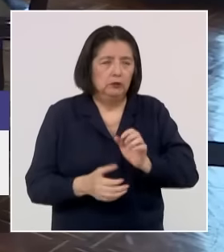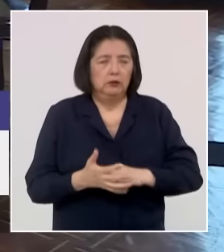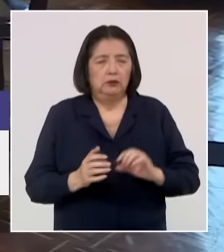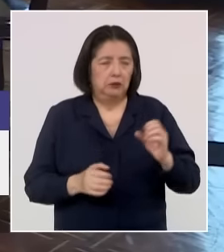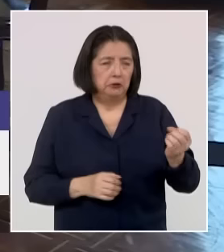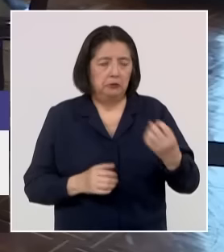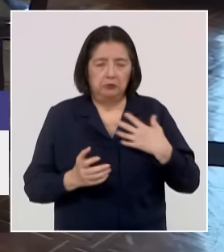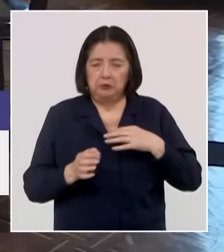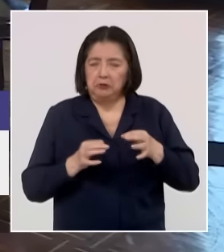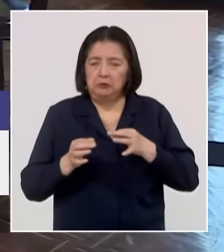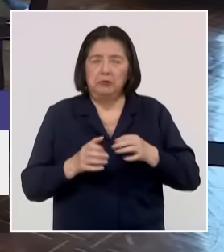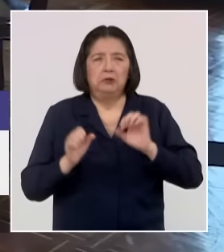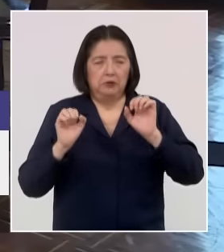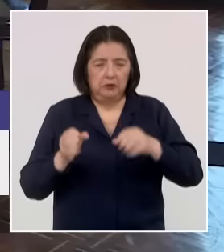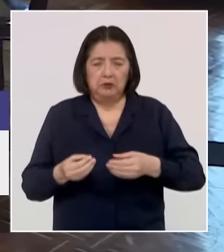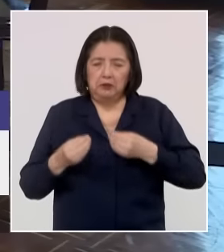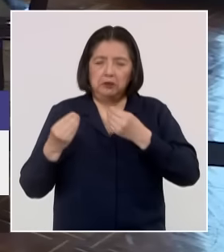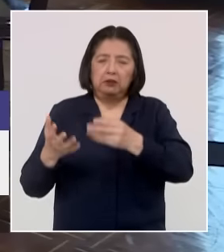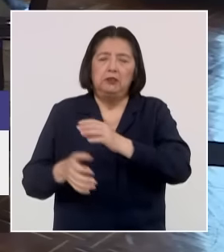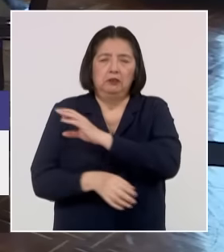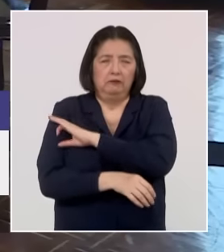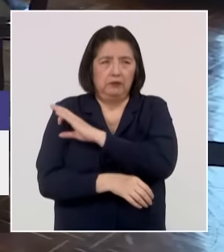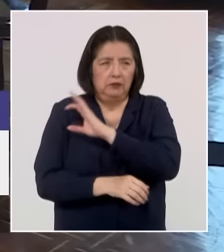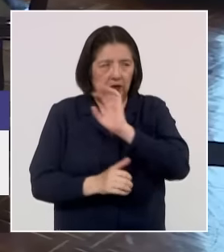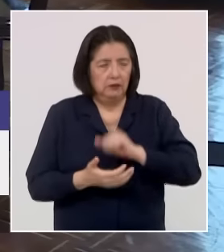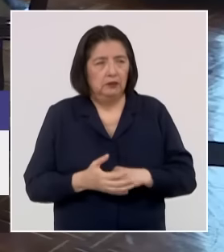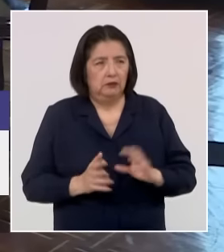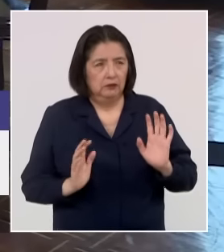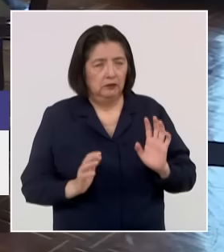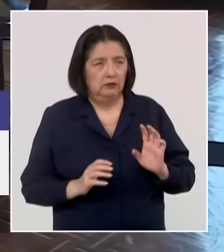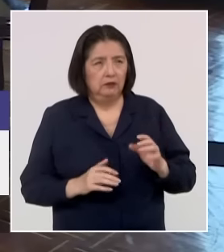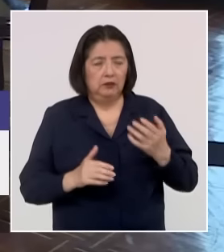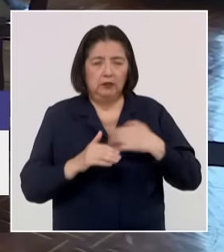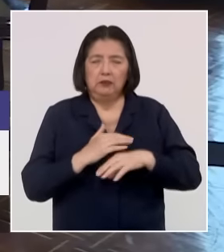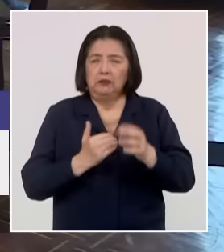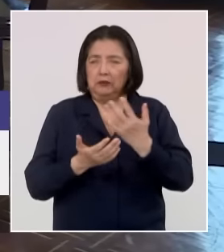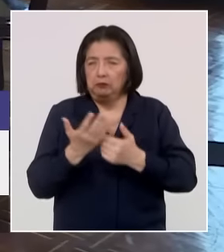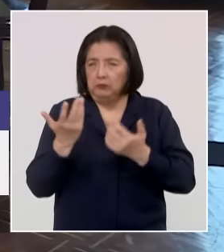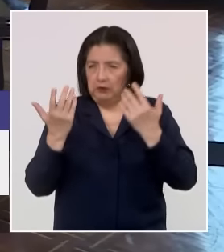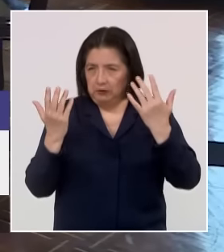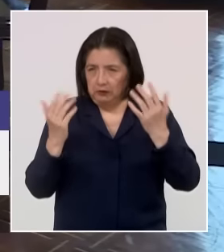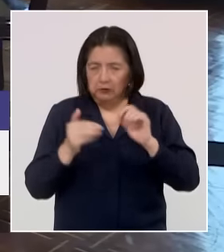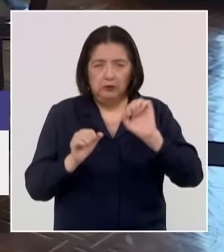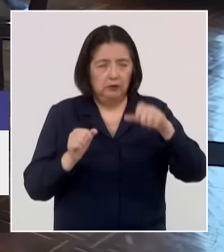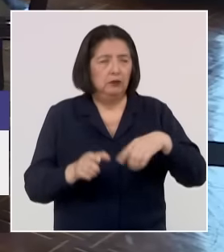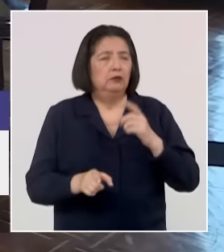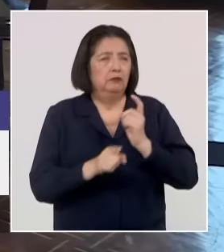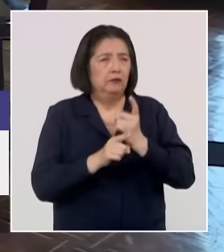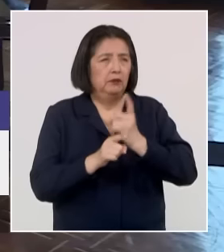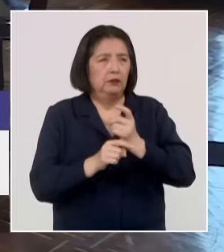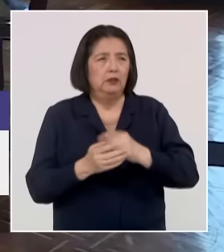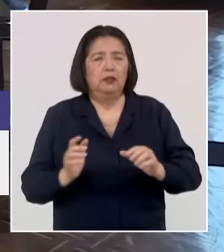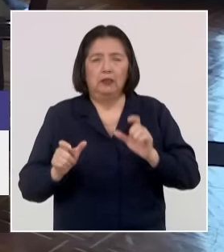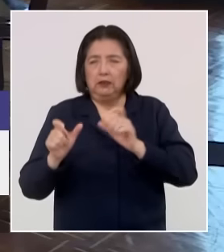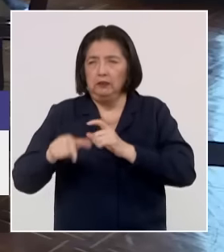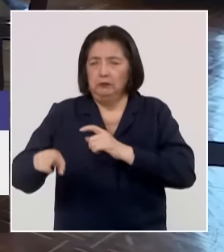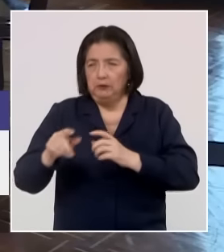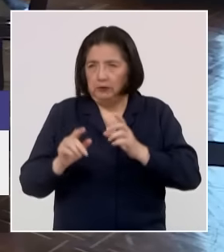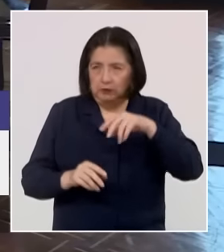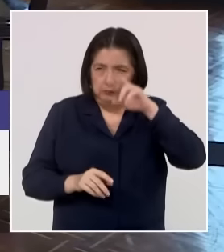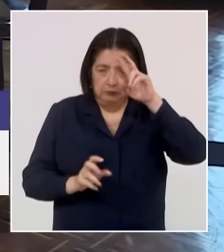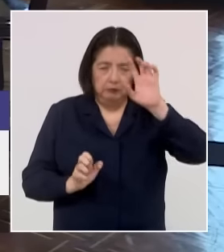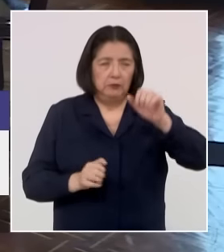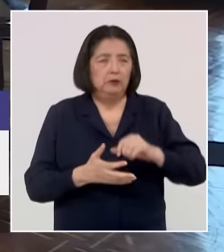todos esos detalles los brindará a la fiscalía. Entré con las manos limpias y tengo lealtad al pueblo peruano, han sido algunas